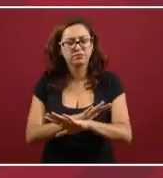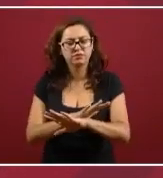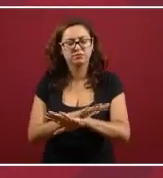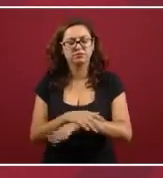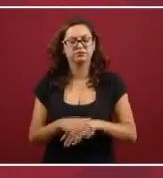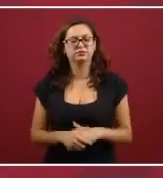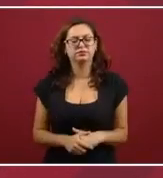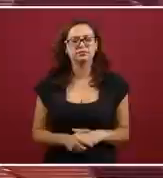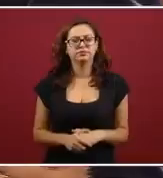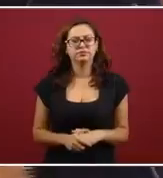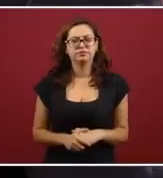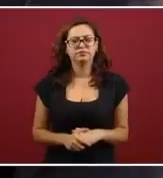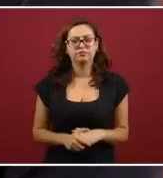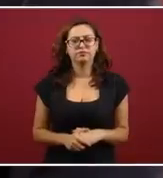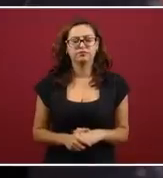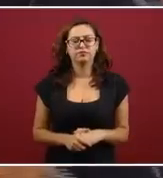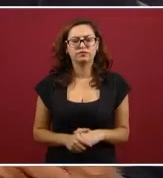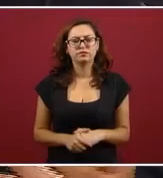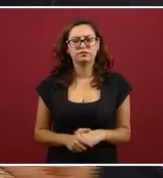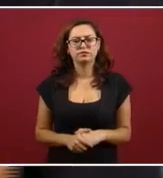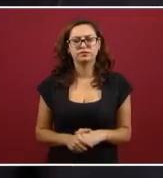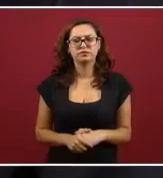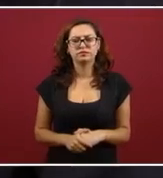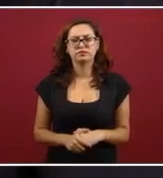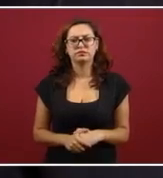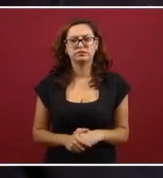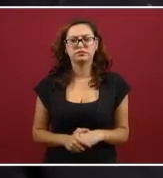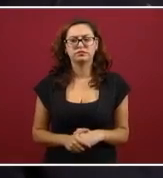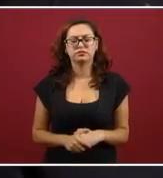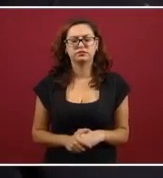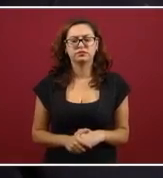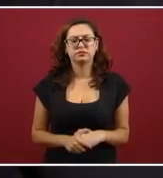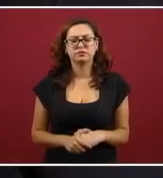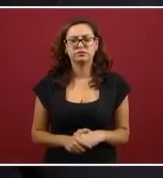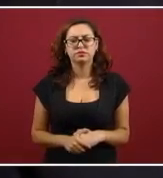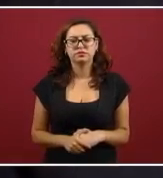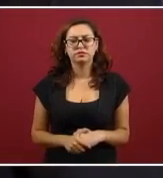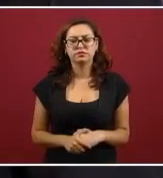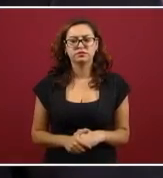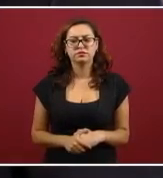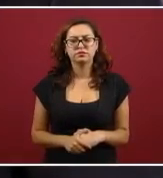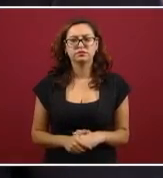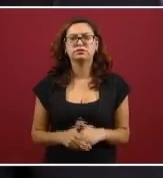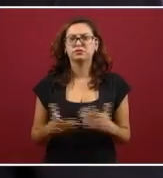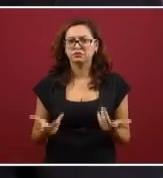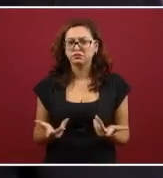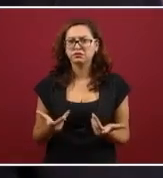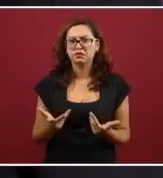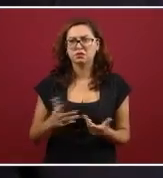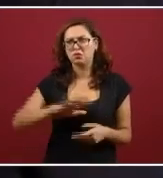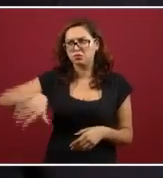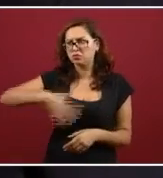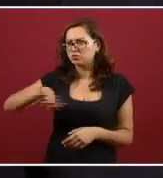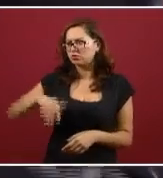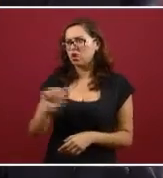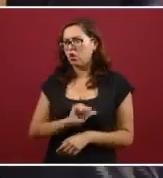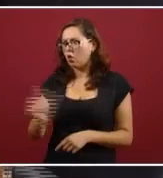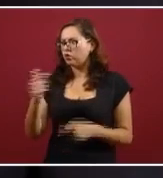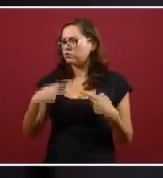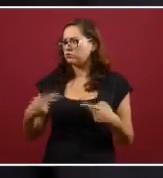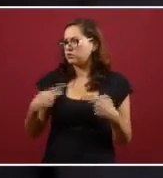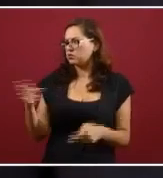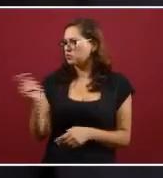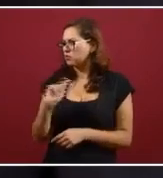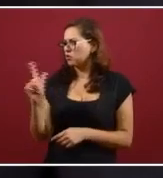pues vamos a que participen otros profesionistas, no solo de